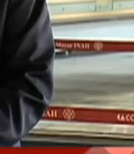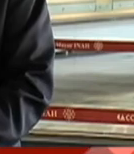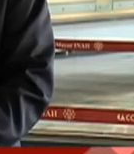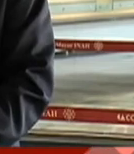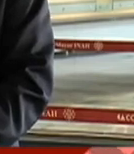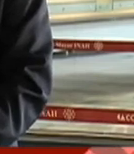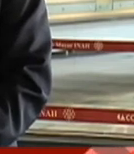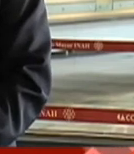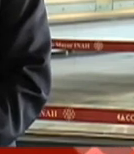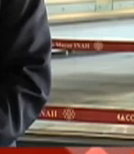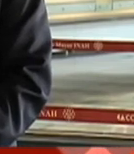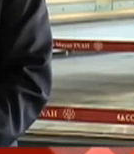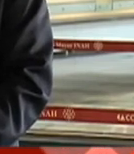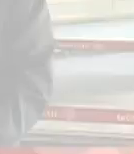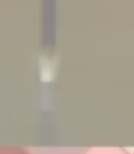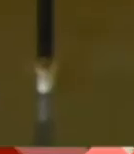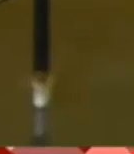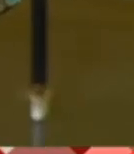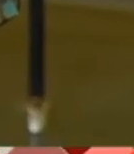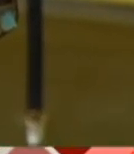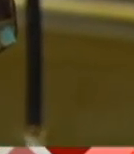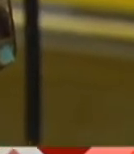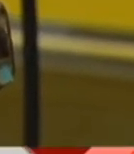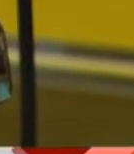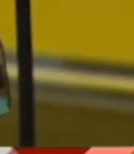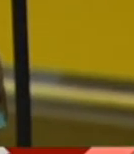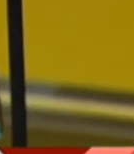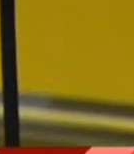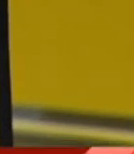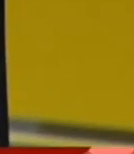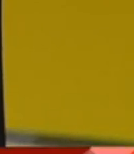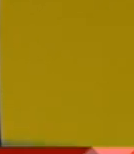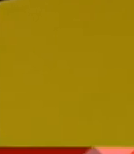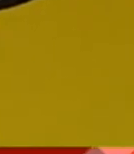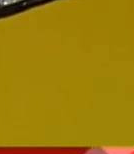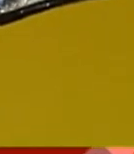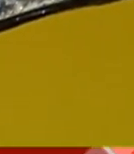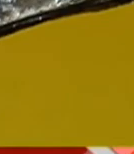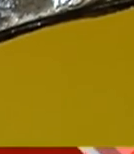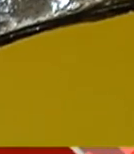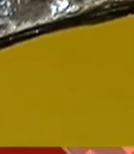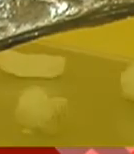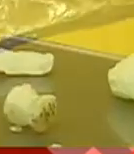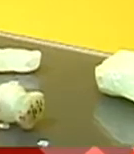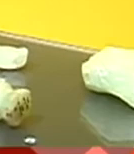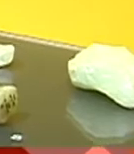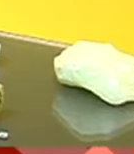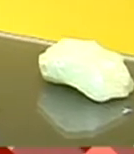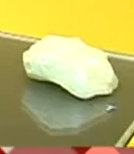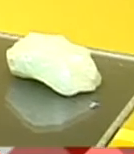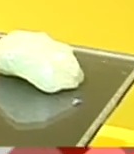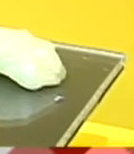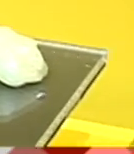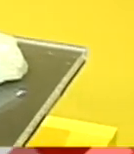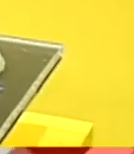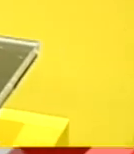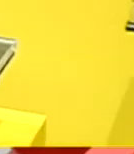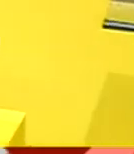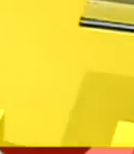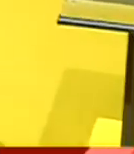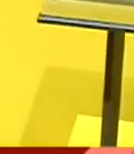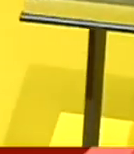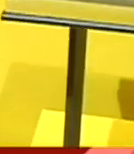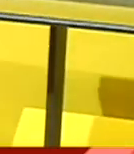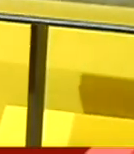del principal edificio mexica. Algunos minerales, restos óseos, urnas funerarias, esculturas